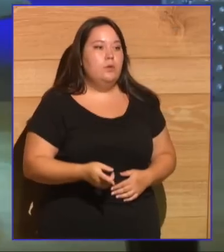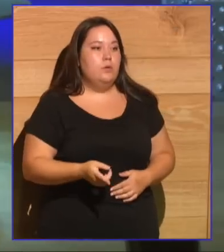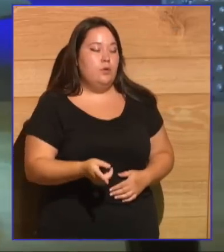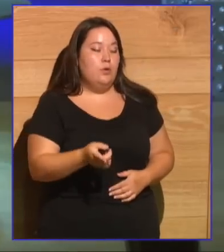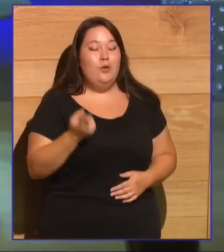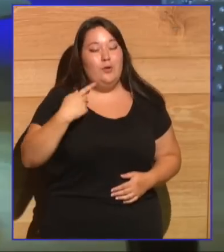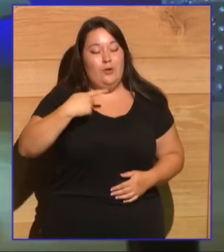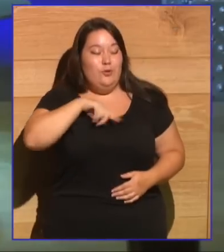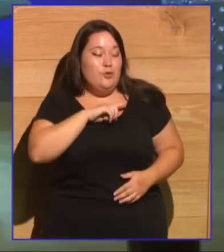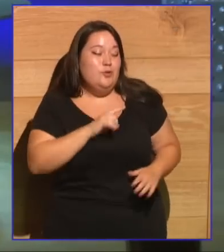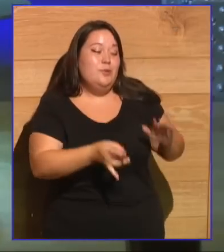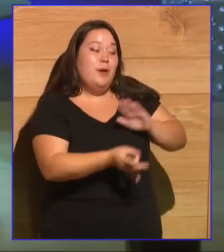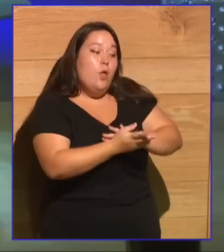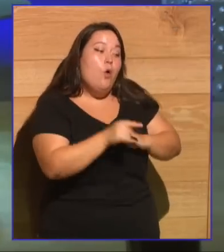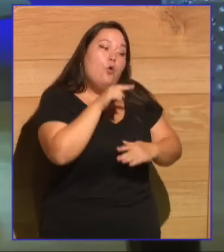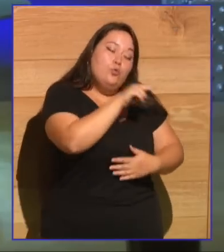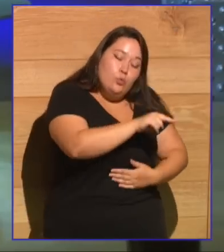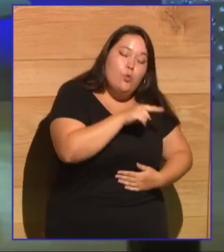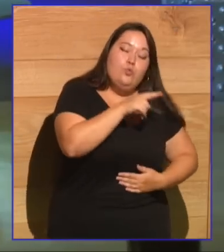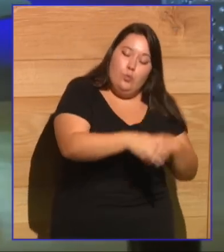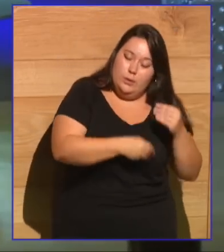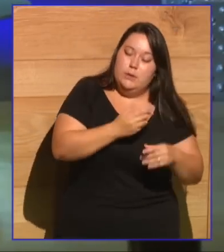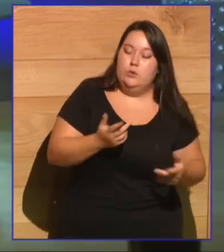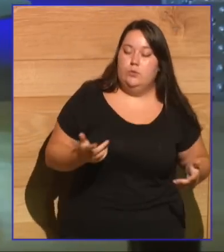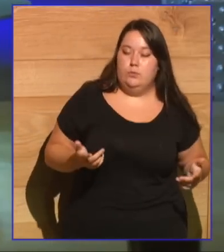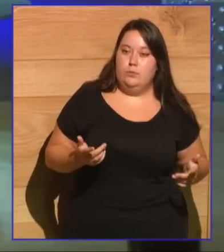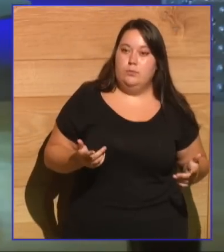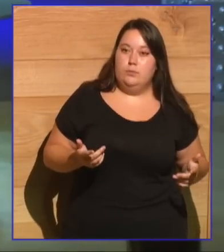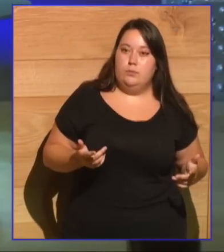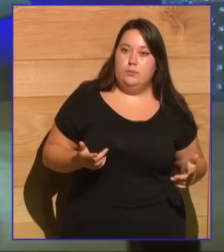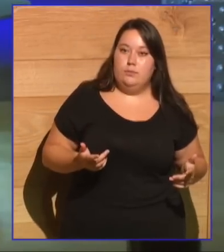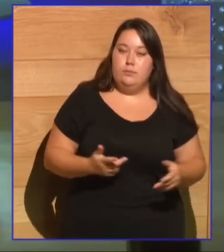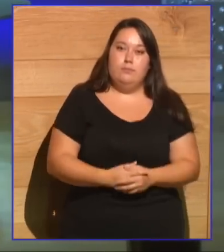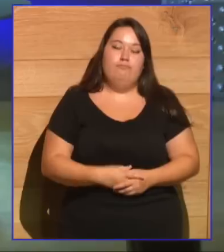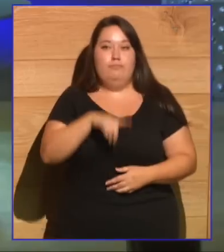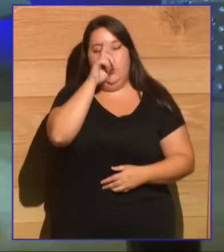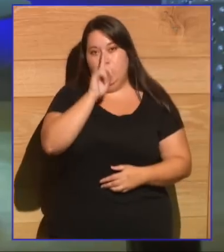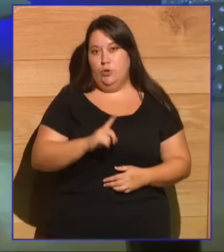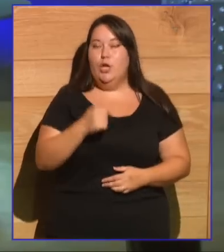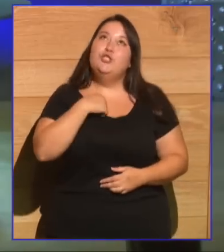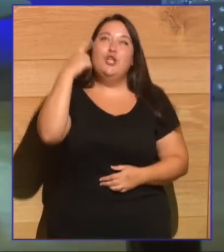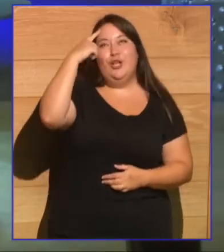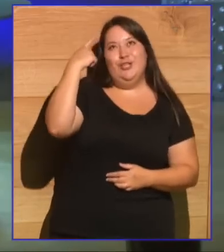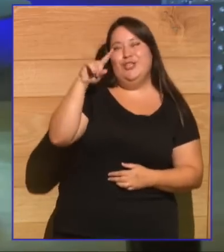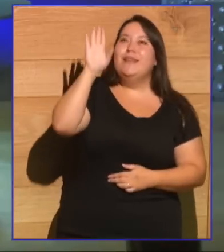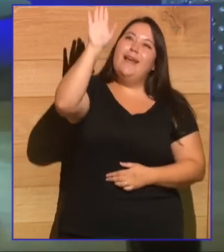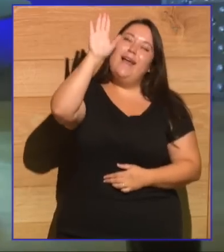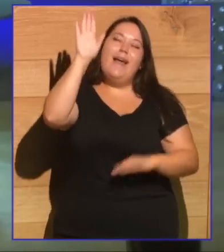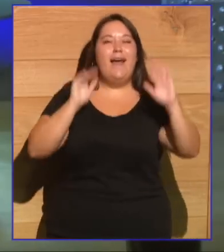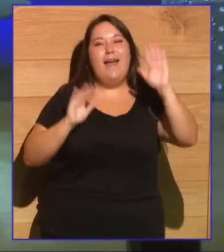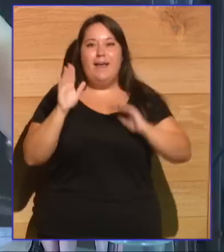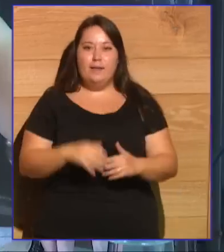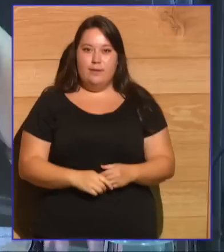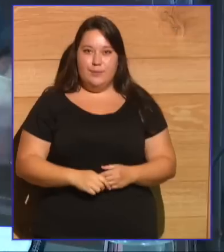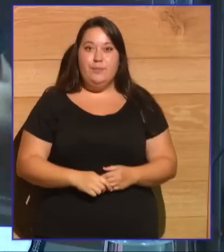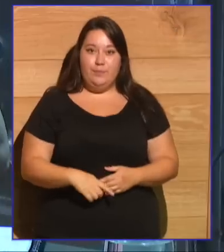tú no crees que has trabajado muy duro para eso no lo sé con él yo lo sé levantando la manita en fin